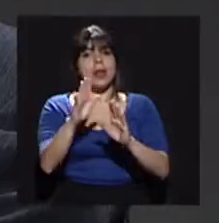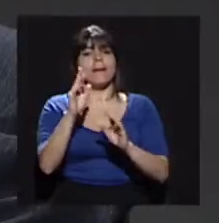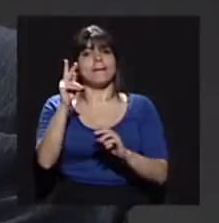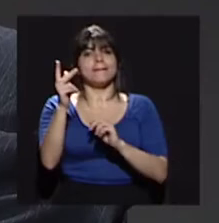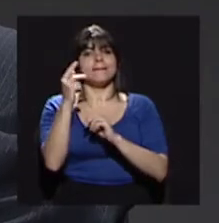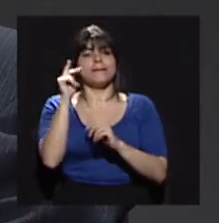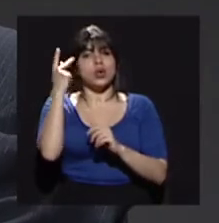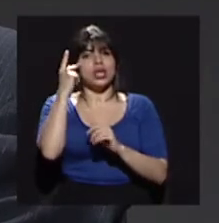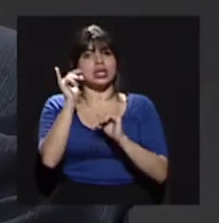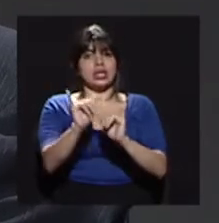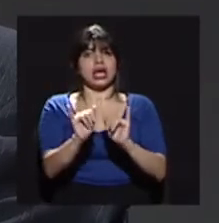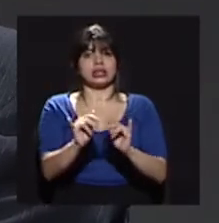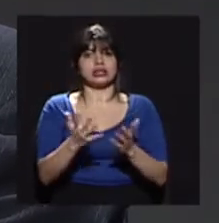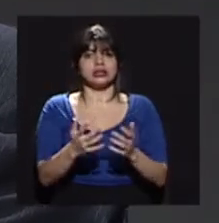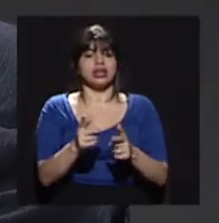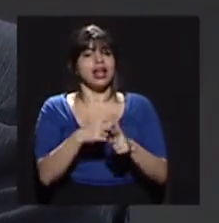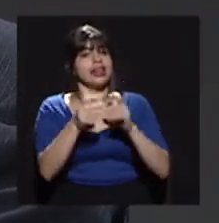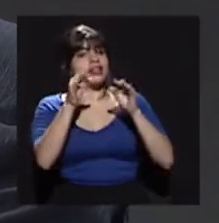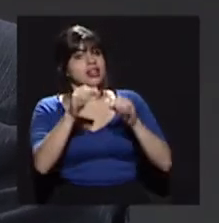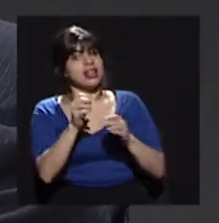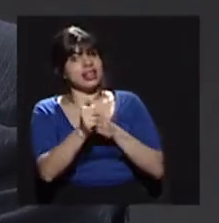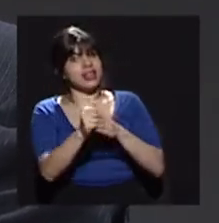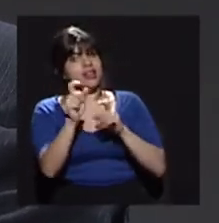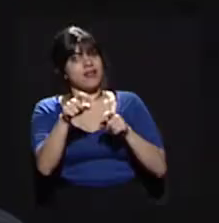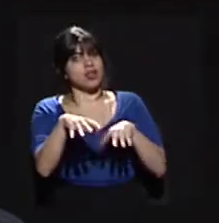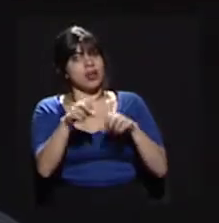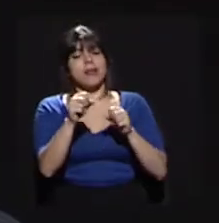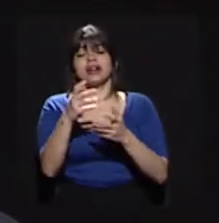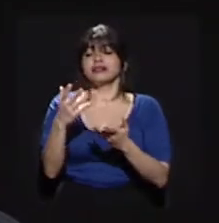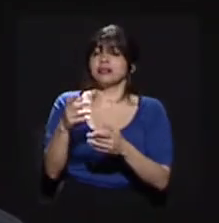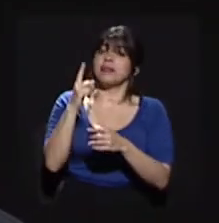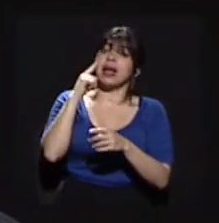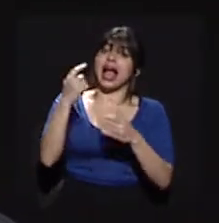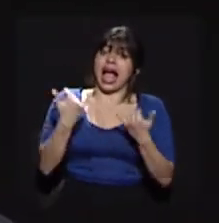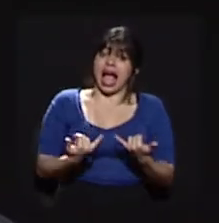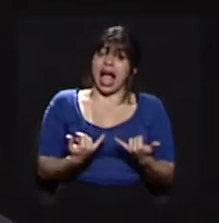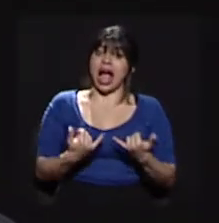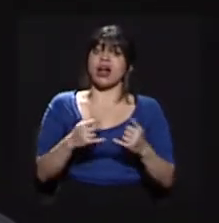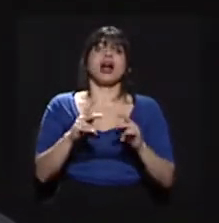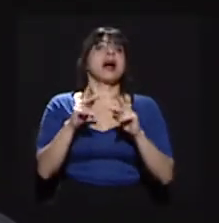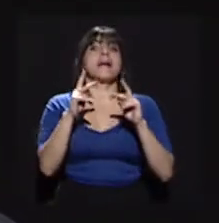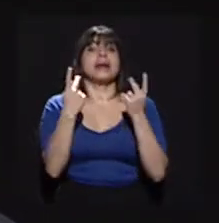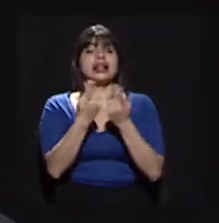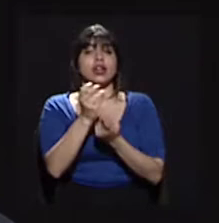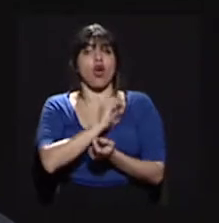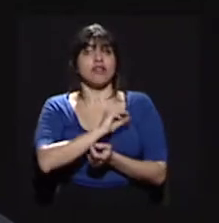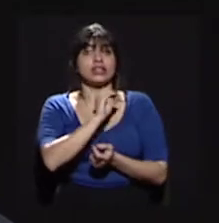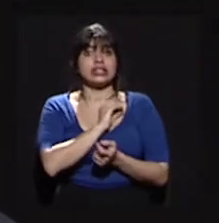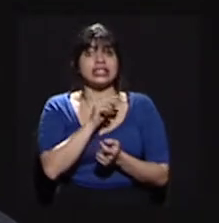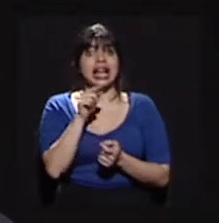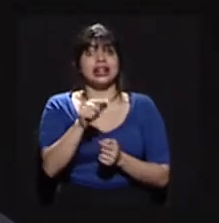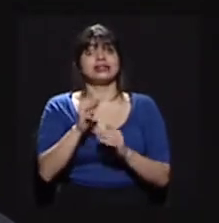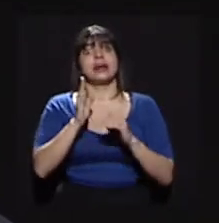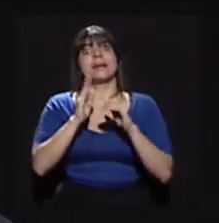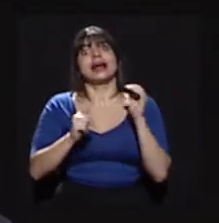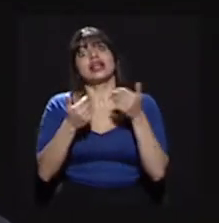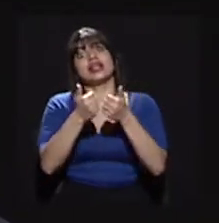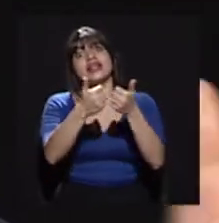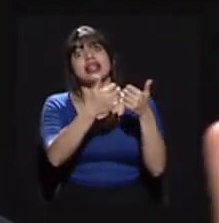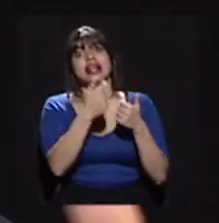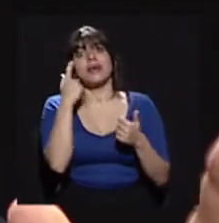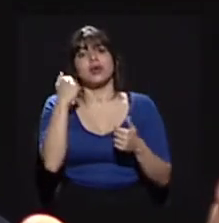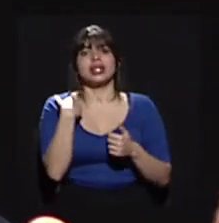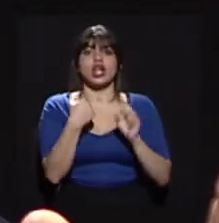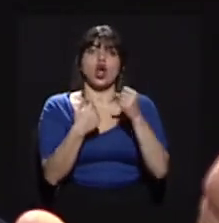y él decide datos que hay que tomar además en el caso en el caso hoy de la fracción oficialista es probablemente de las que menos dividida está porque